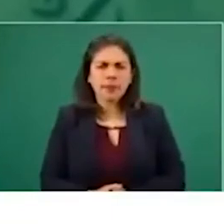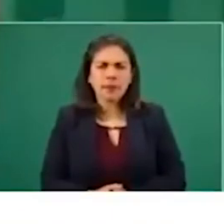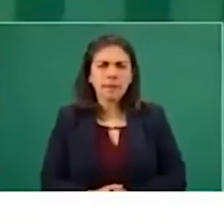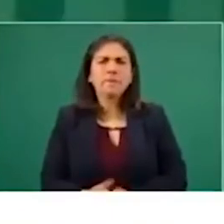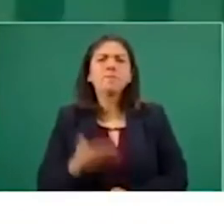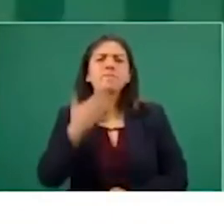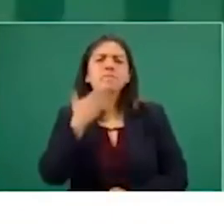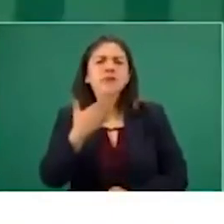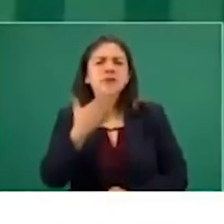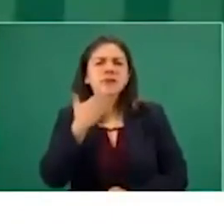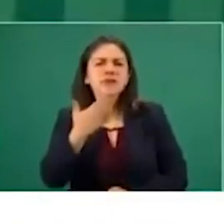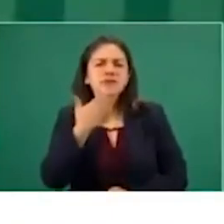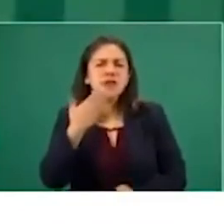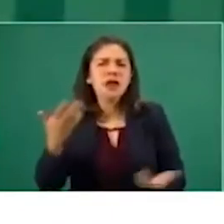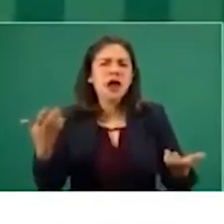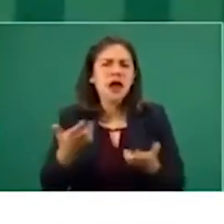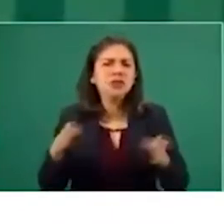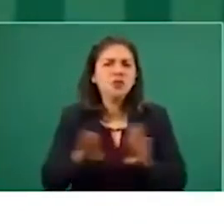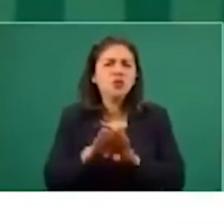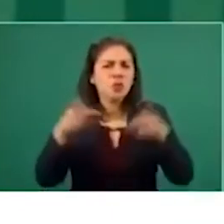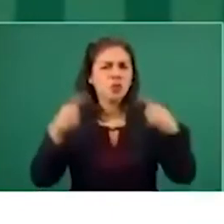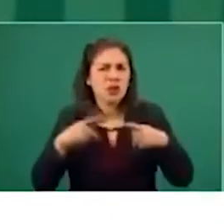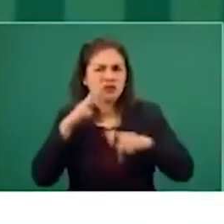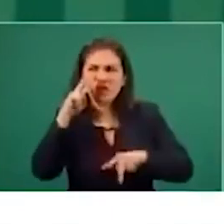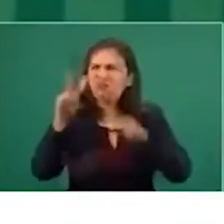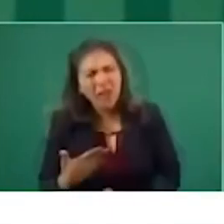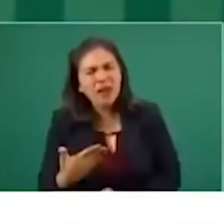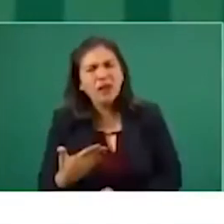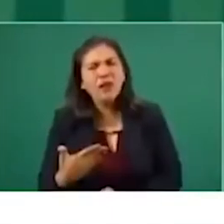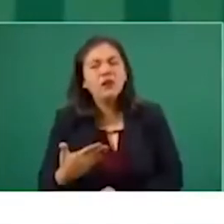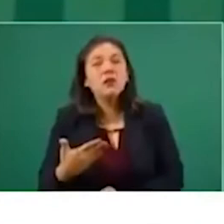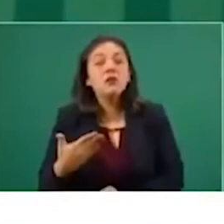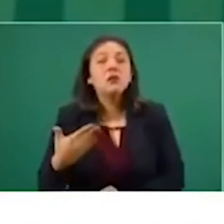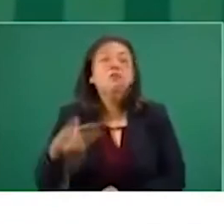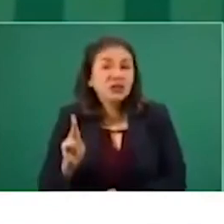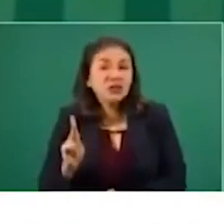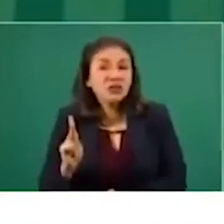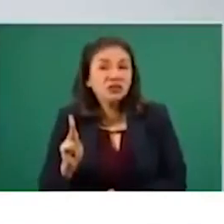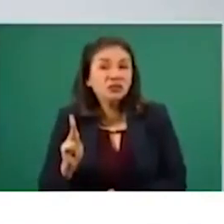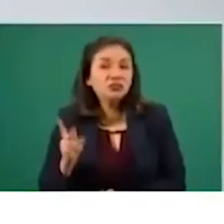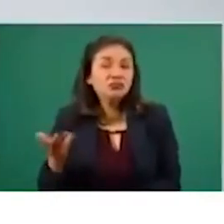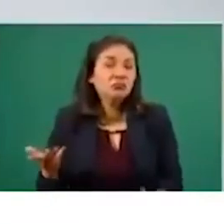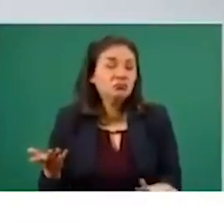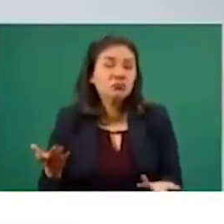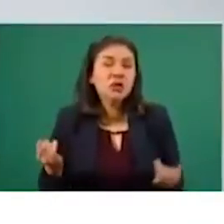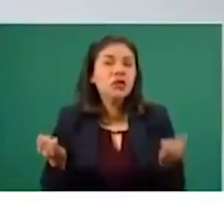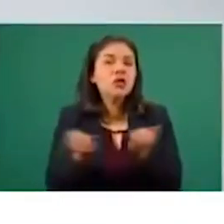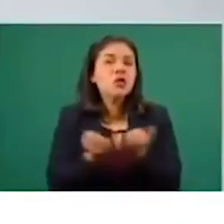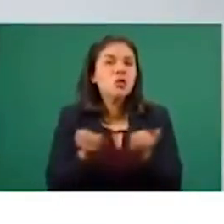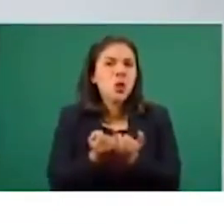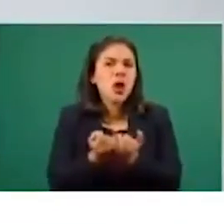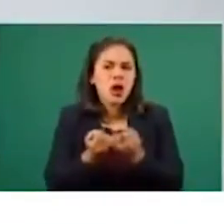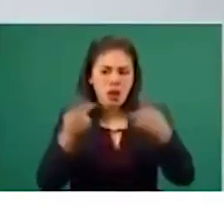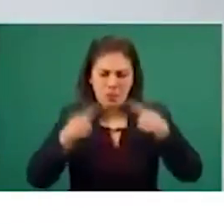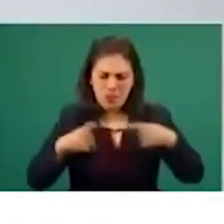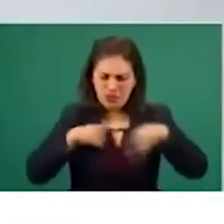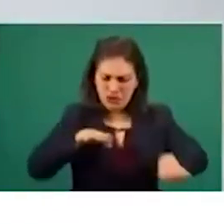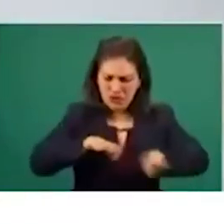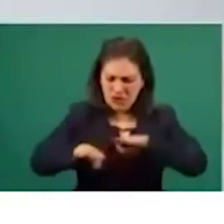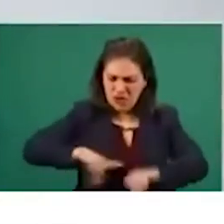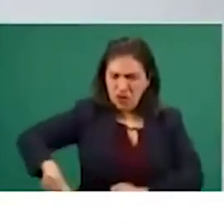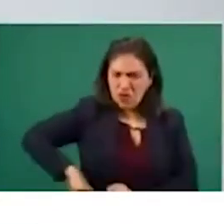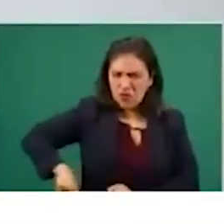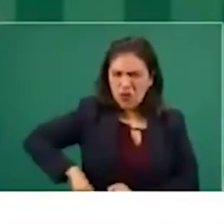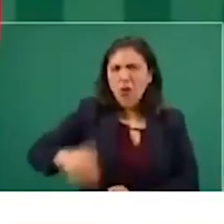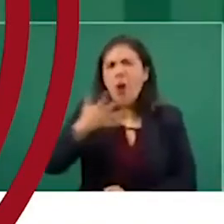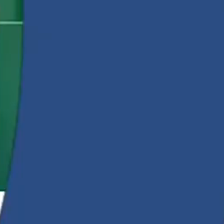escrutinio público, pero también el servidor público tiene derechos.